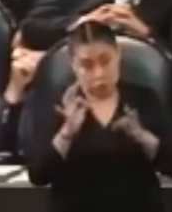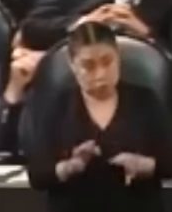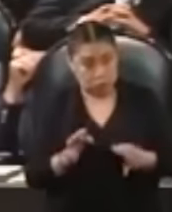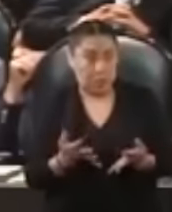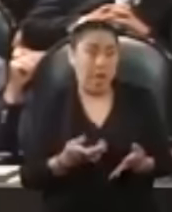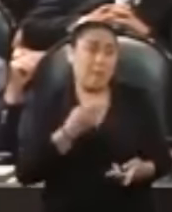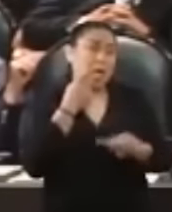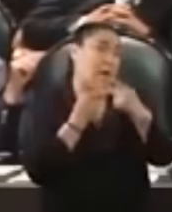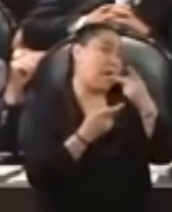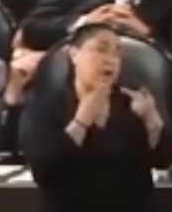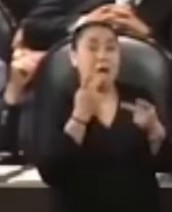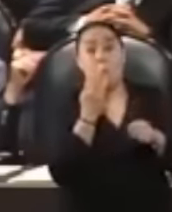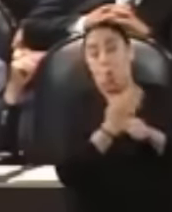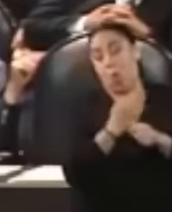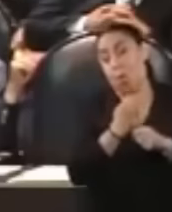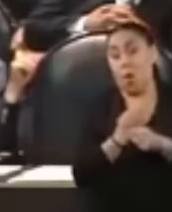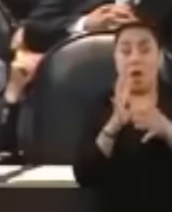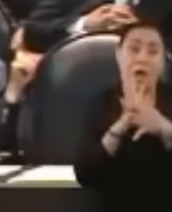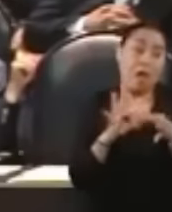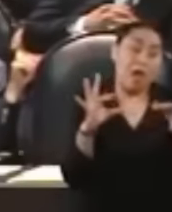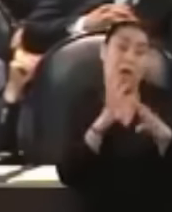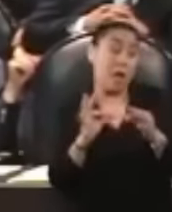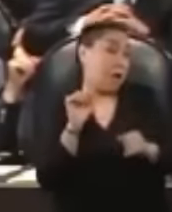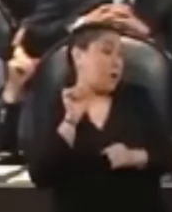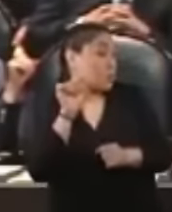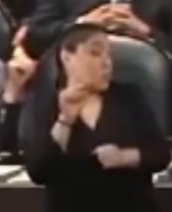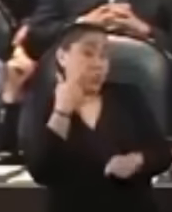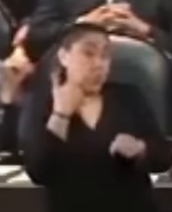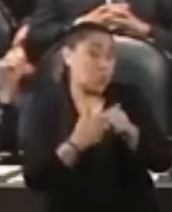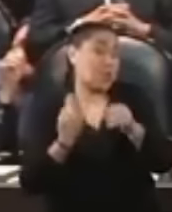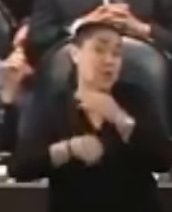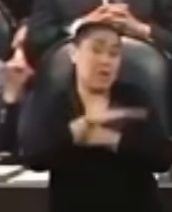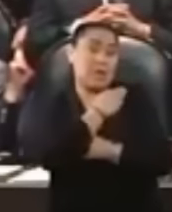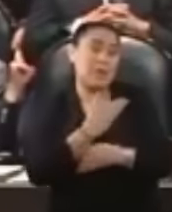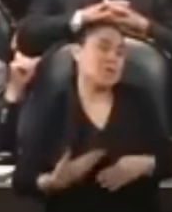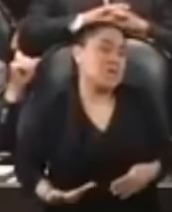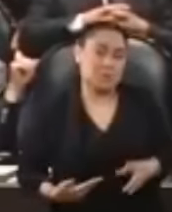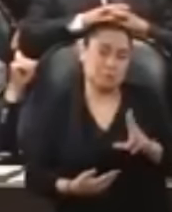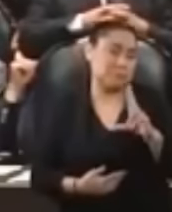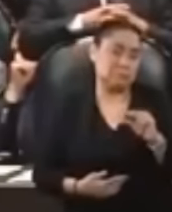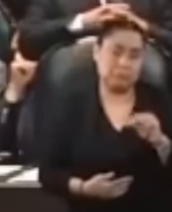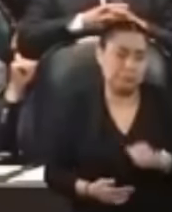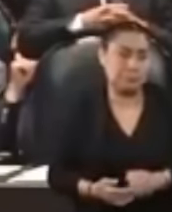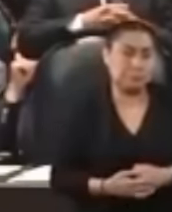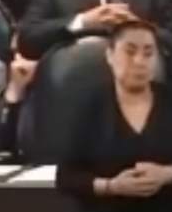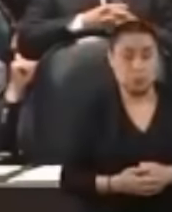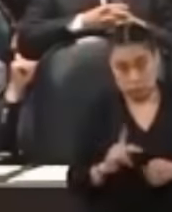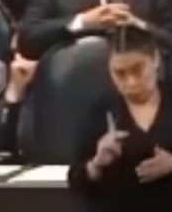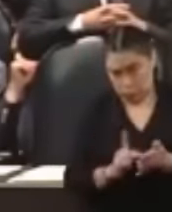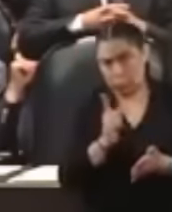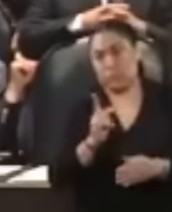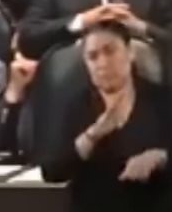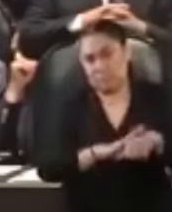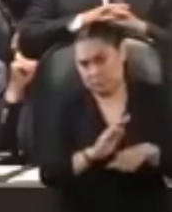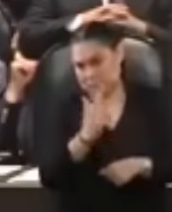jaladas a quererle colgar algo a nuestra presidenta Claudia Sheinbaum. Y si quieren se lo recordamos.